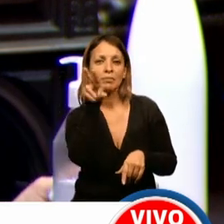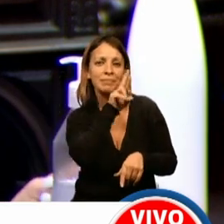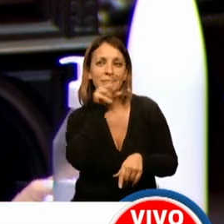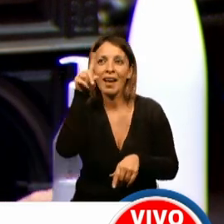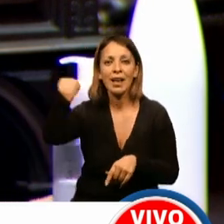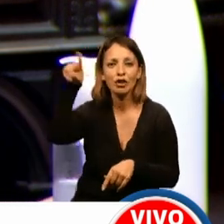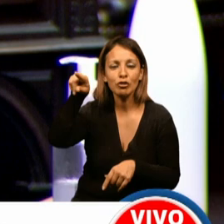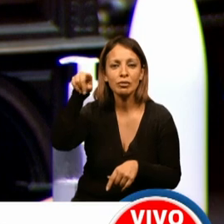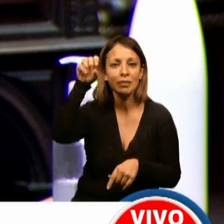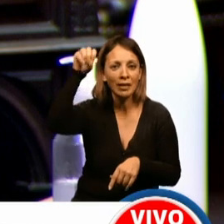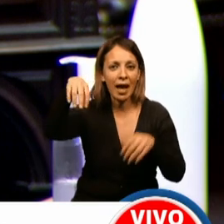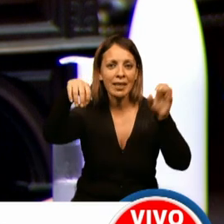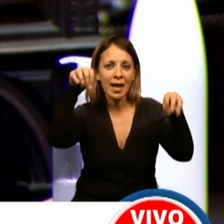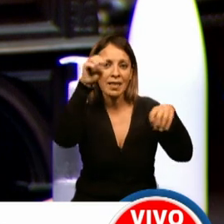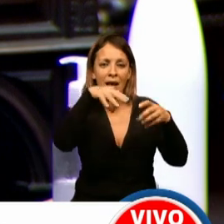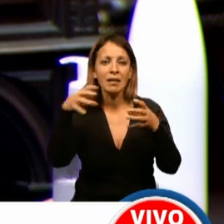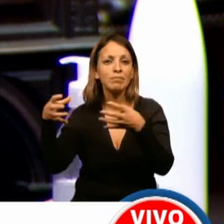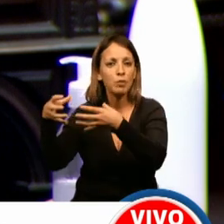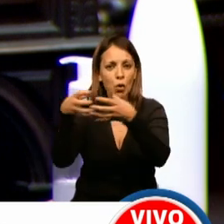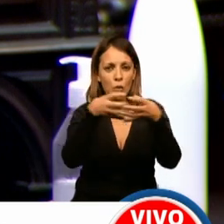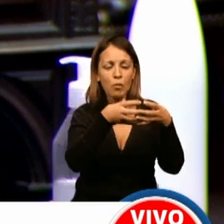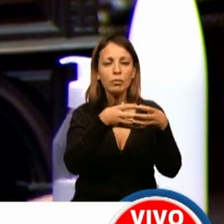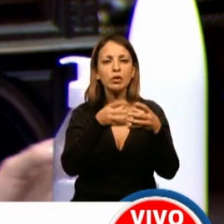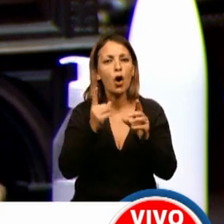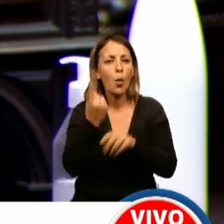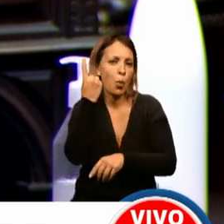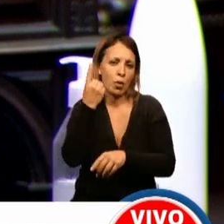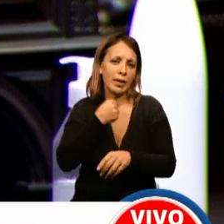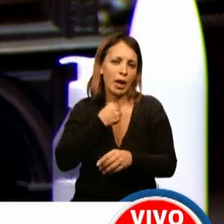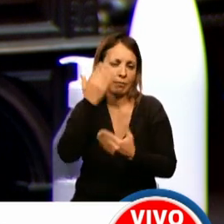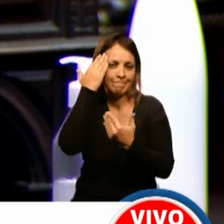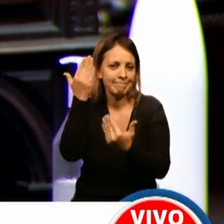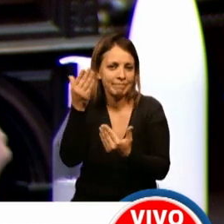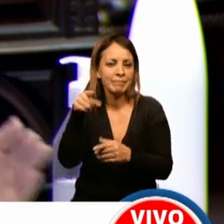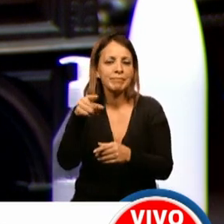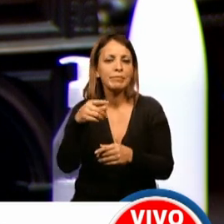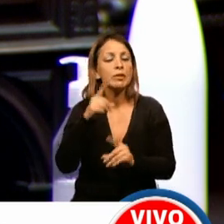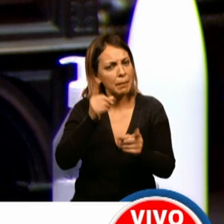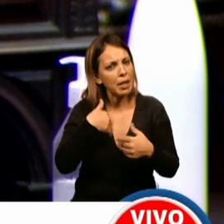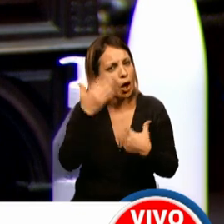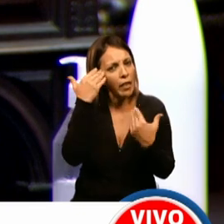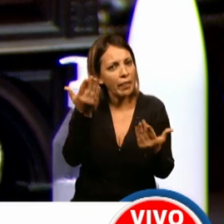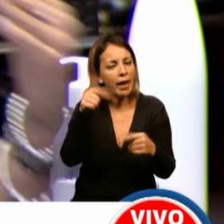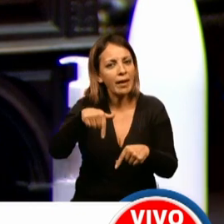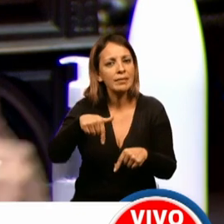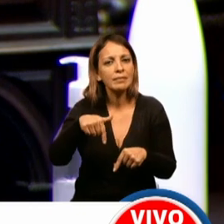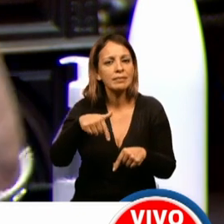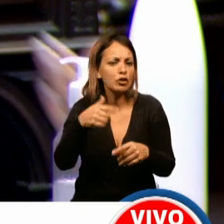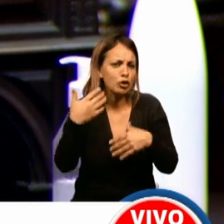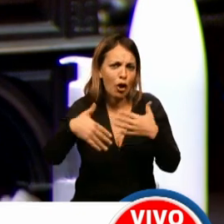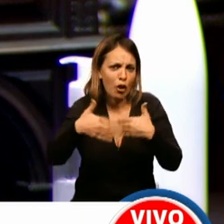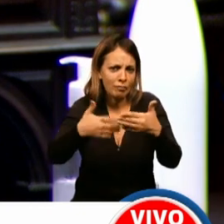aquí hoy al colectivo y en particular quiero saludar y dedicar esto también esta es toda la